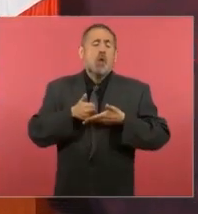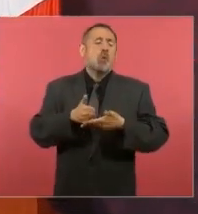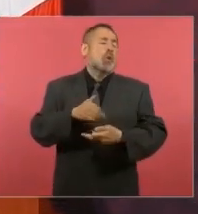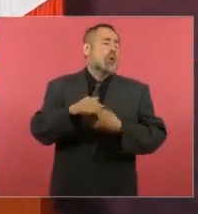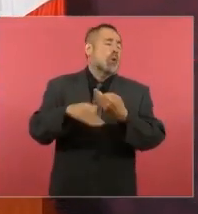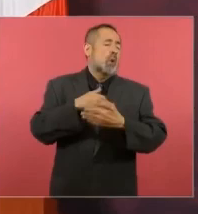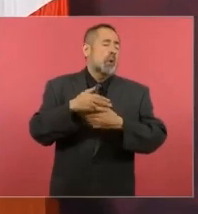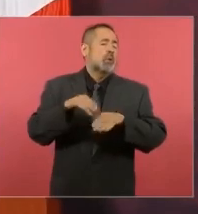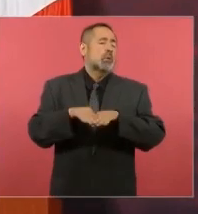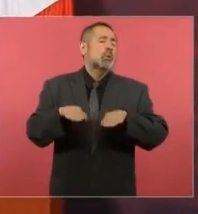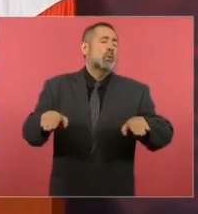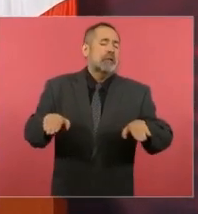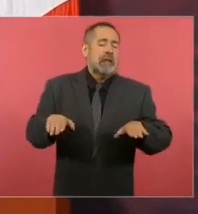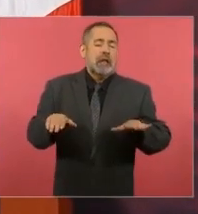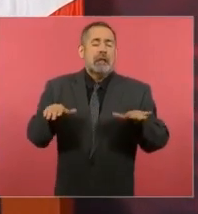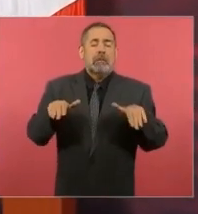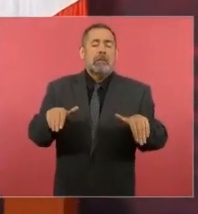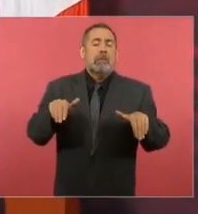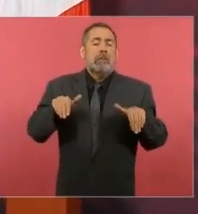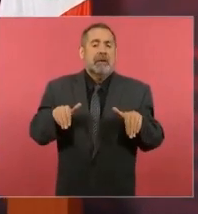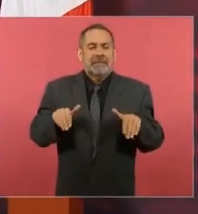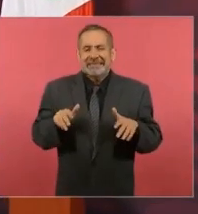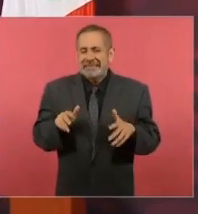y buscan